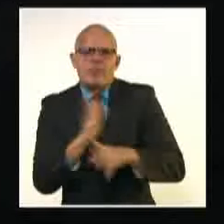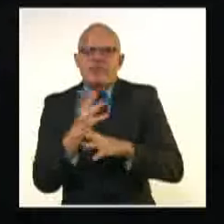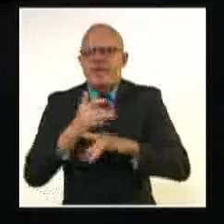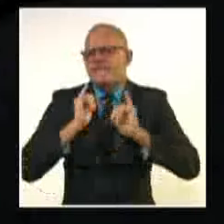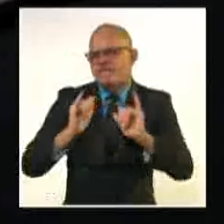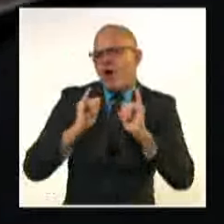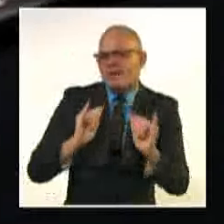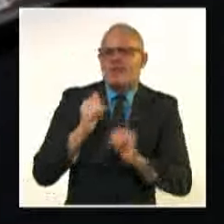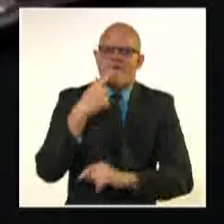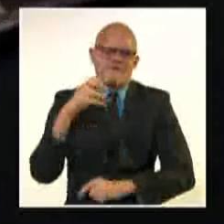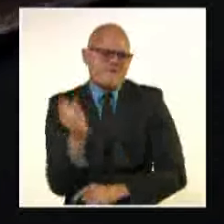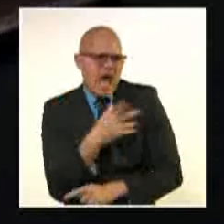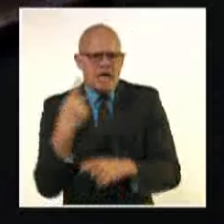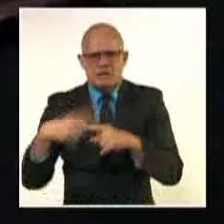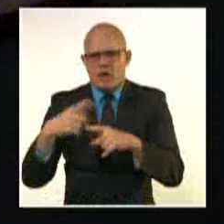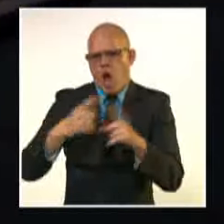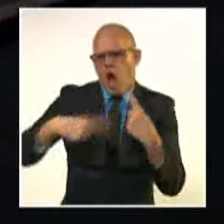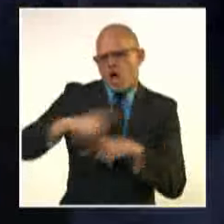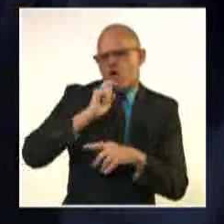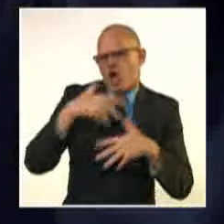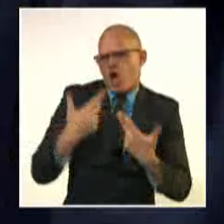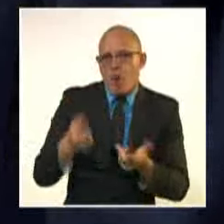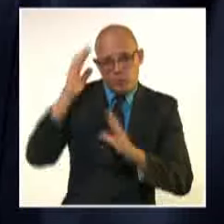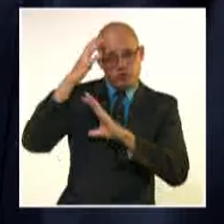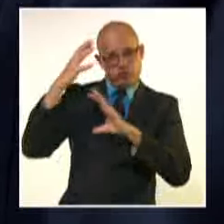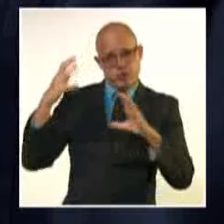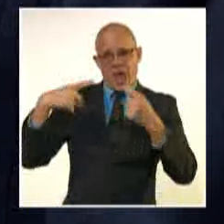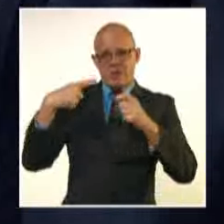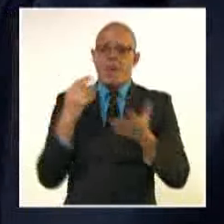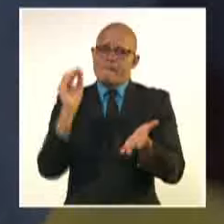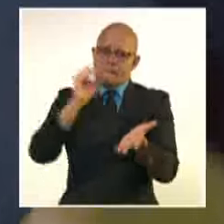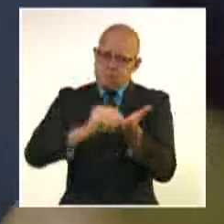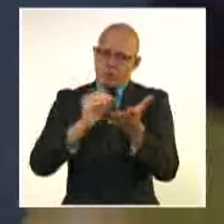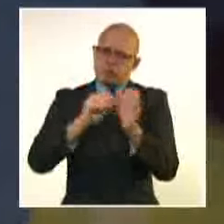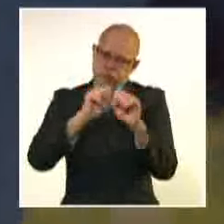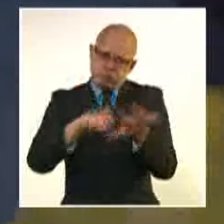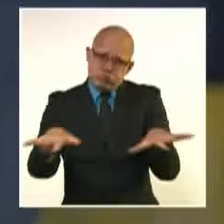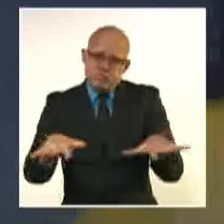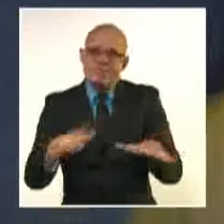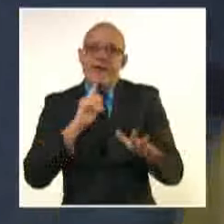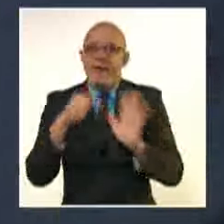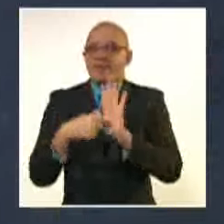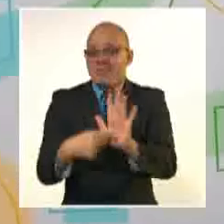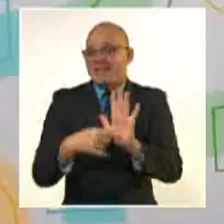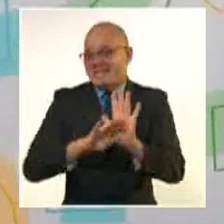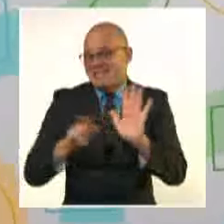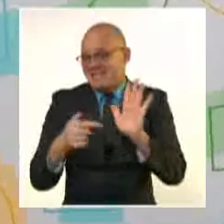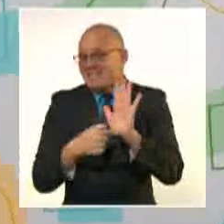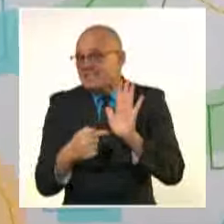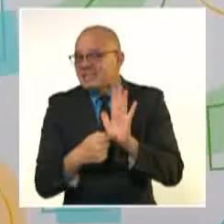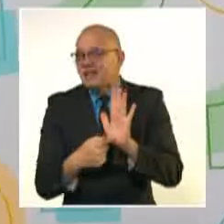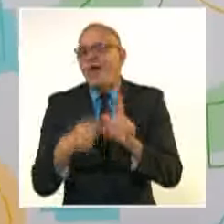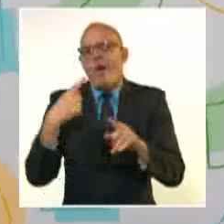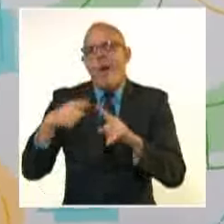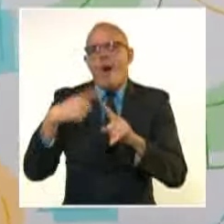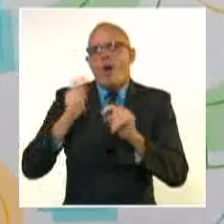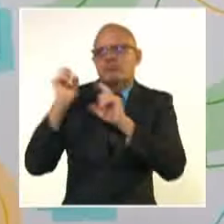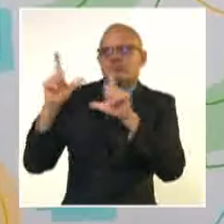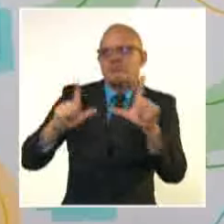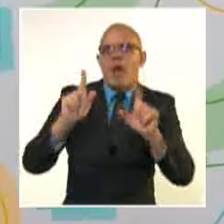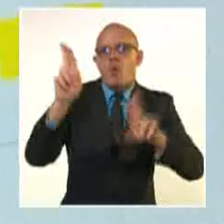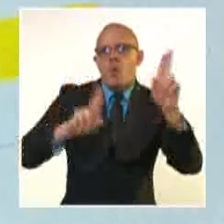frente a la urgencia de posicionar el conocimiento científico sobre este fenómeno. De la COP30 sobresale además un acuerdo que